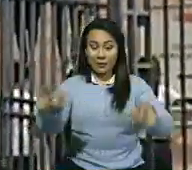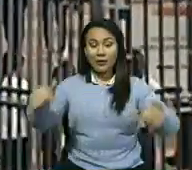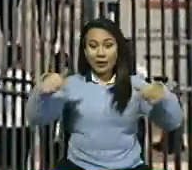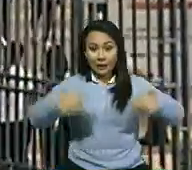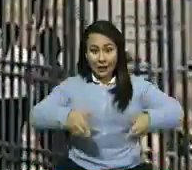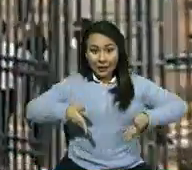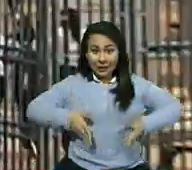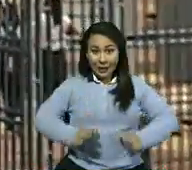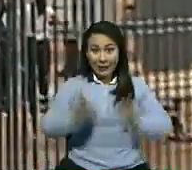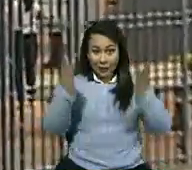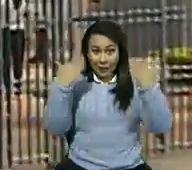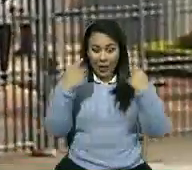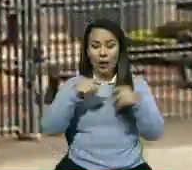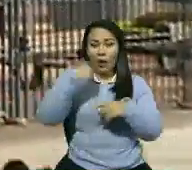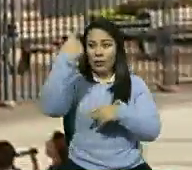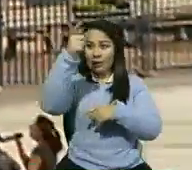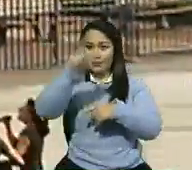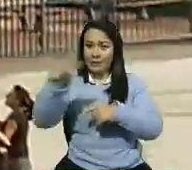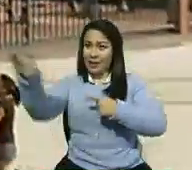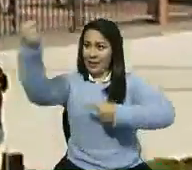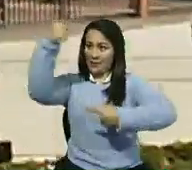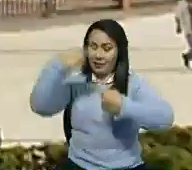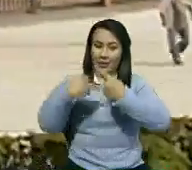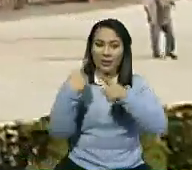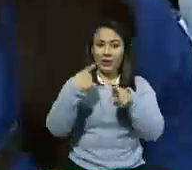que llegan a la Perla del Pacífico